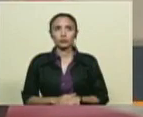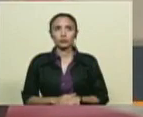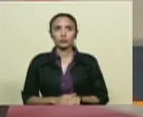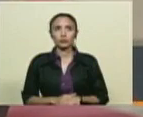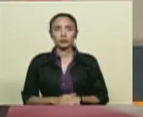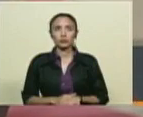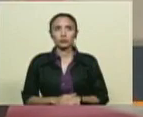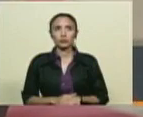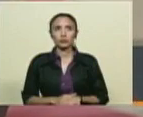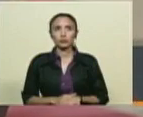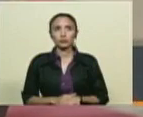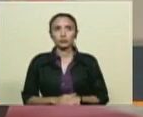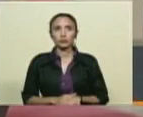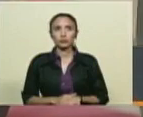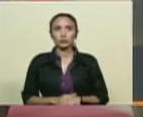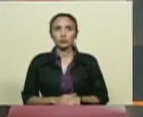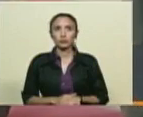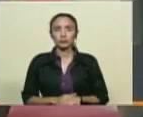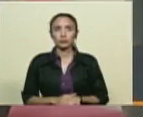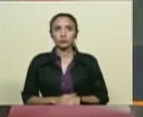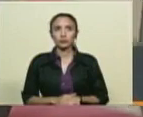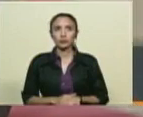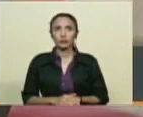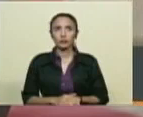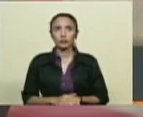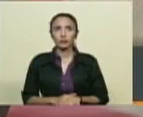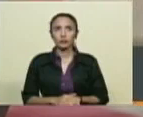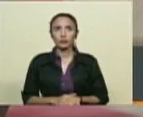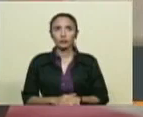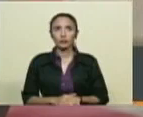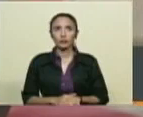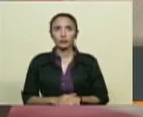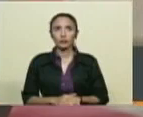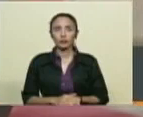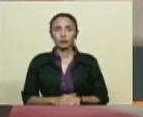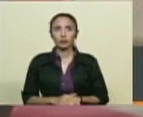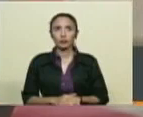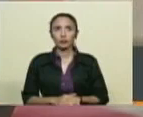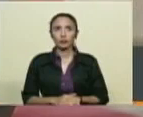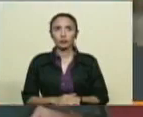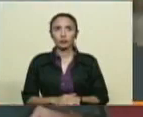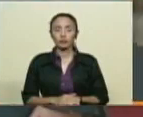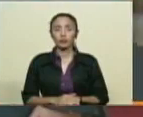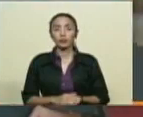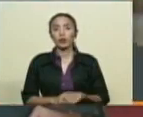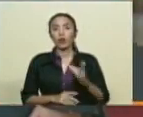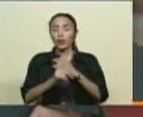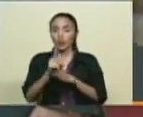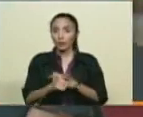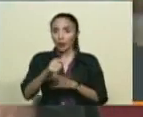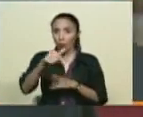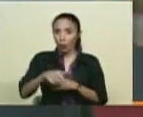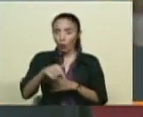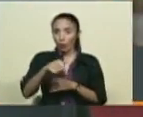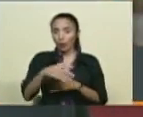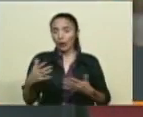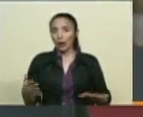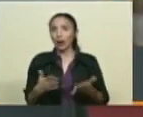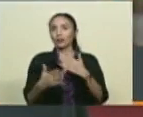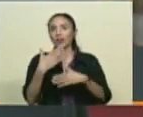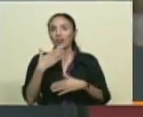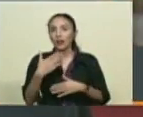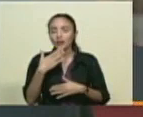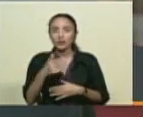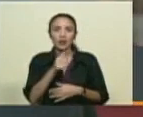keep together this partnership between OPEC and non-OPEC countries. Y hoy, gracias al aliento que usted nos ha